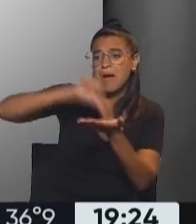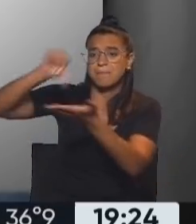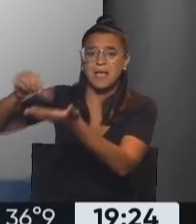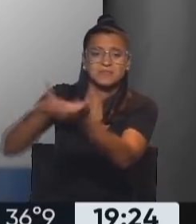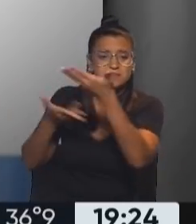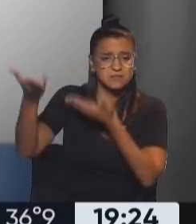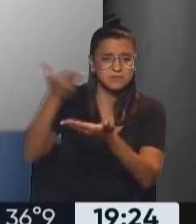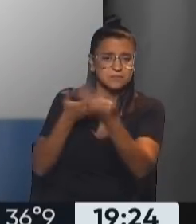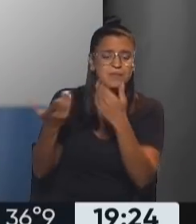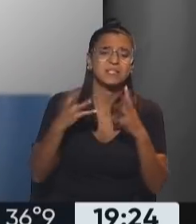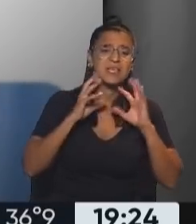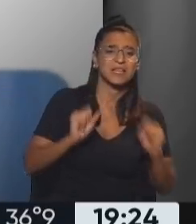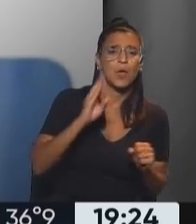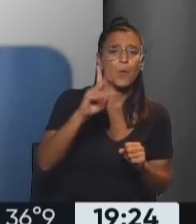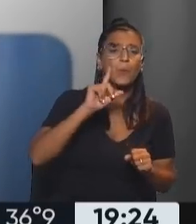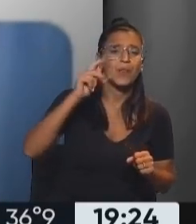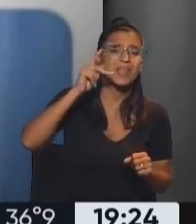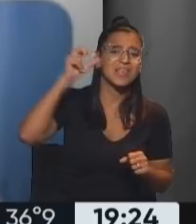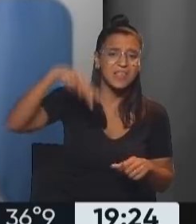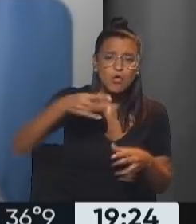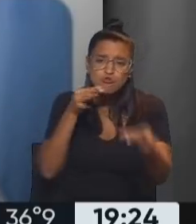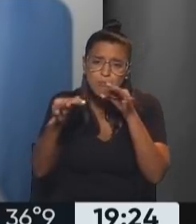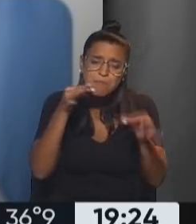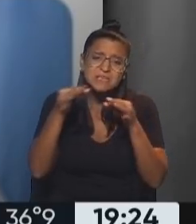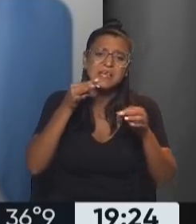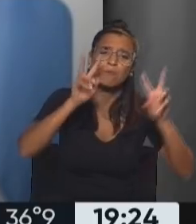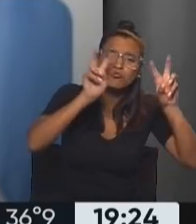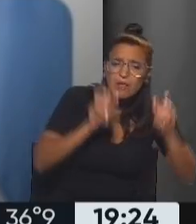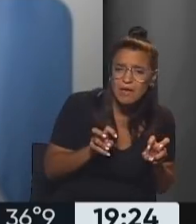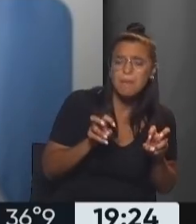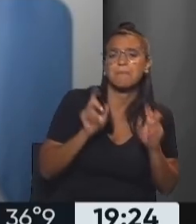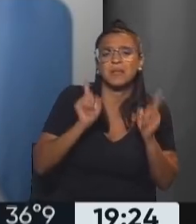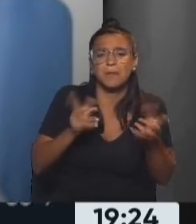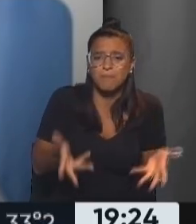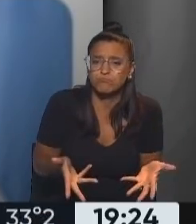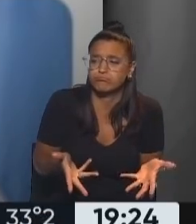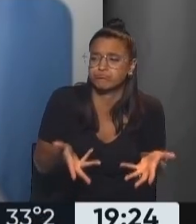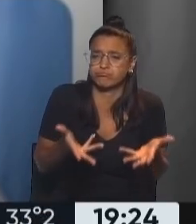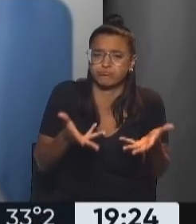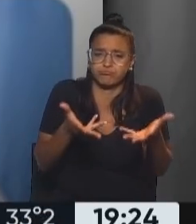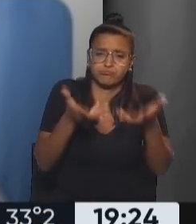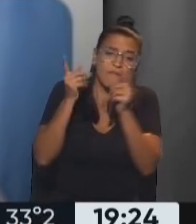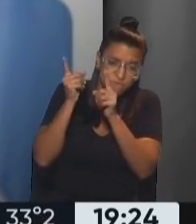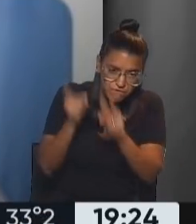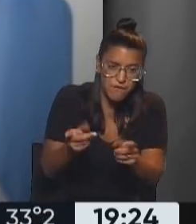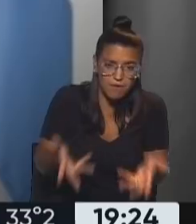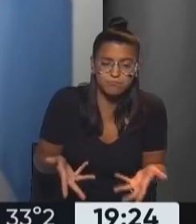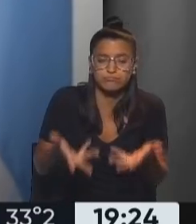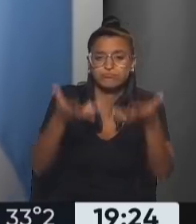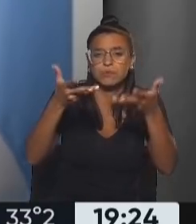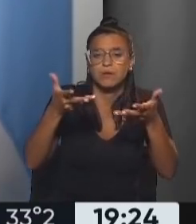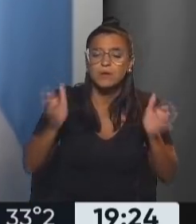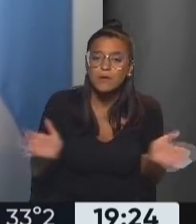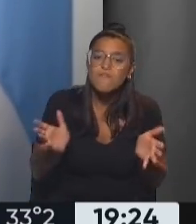el secretario Blinken. Conversamos sobre la agenda común y la senda de recuperación y crecimiento sostenible que